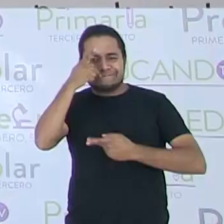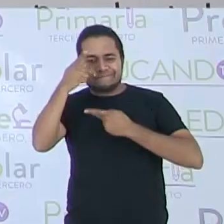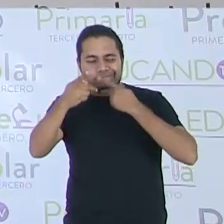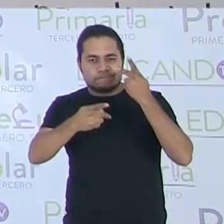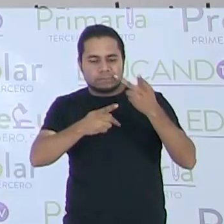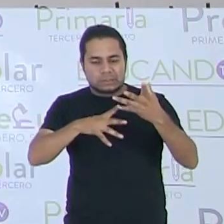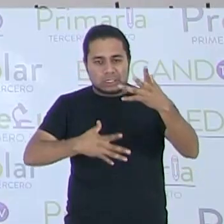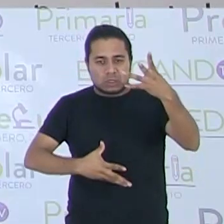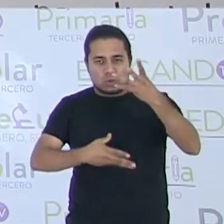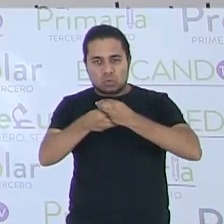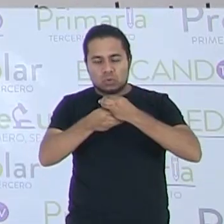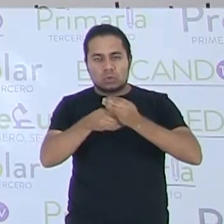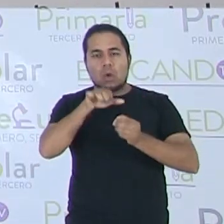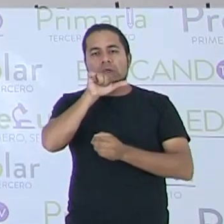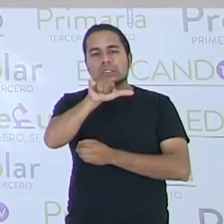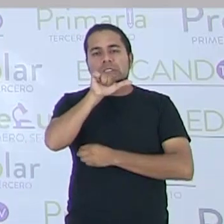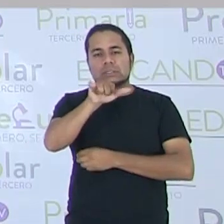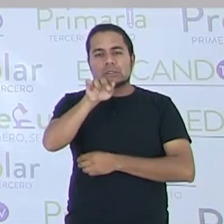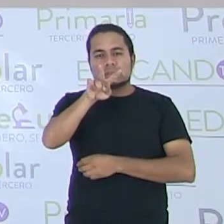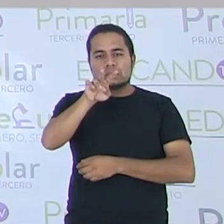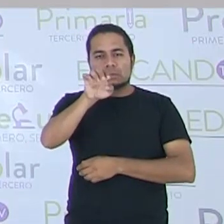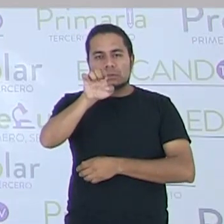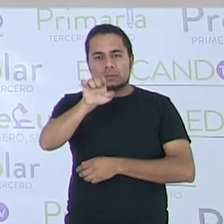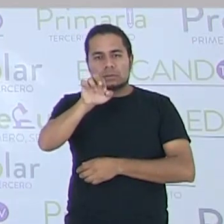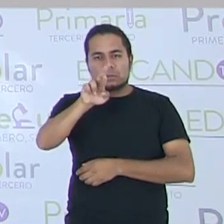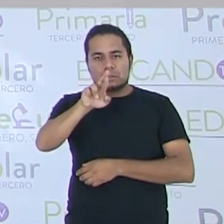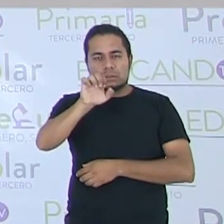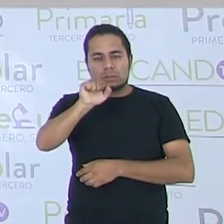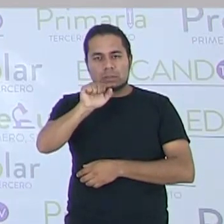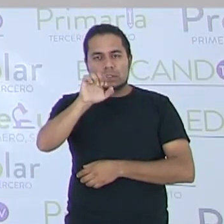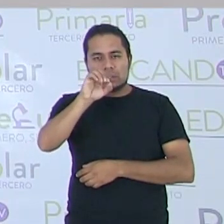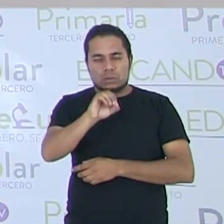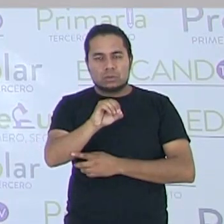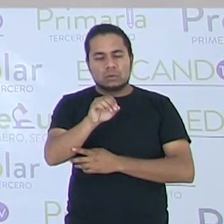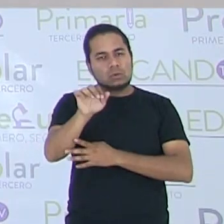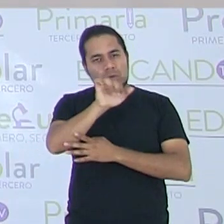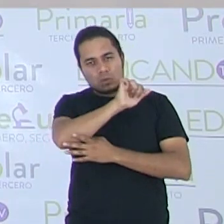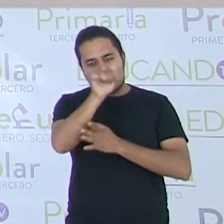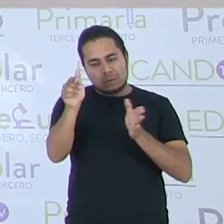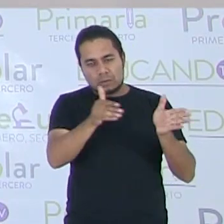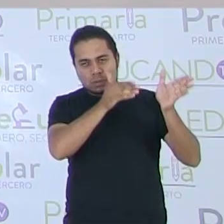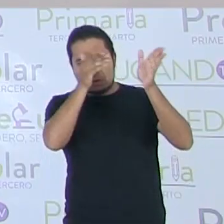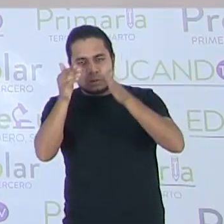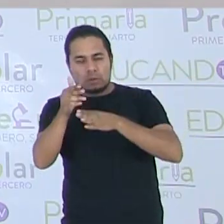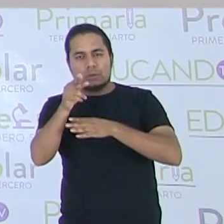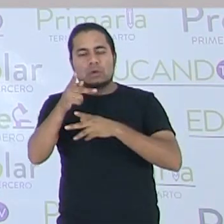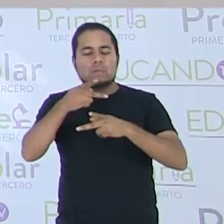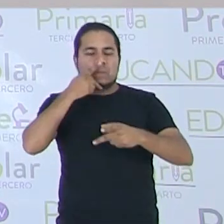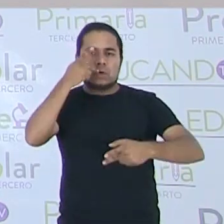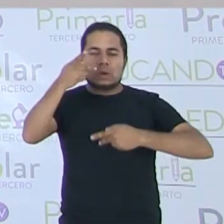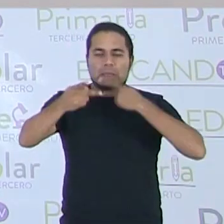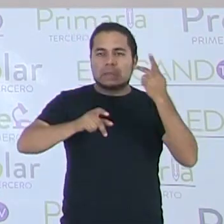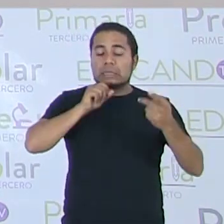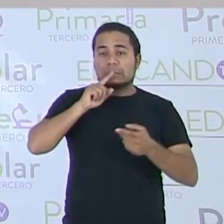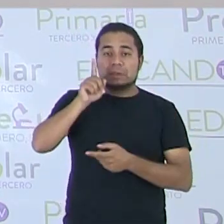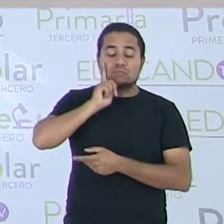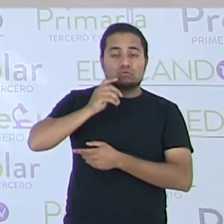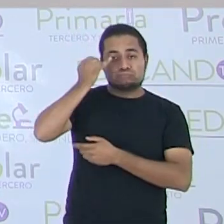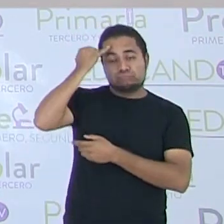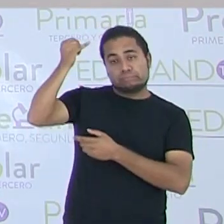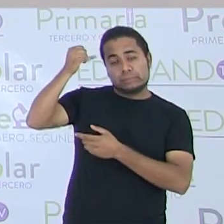tiene 16 versos. Entonces, vamos a ver el otro poema que también fue escrito por Gabriela